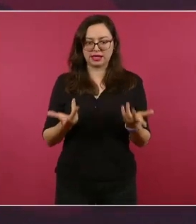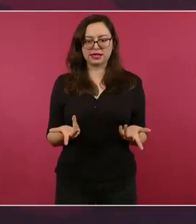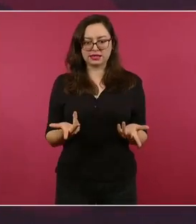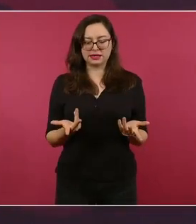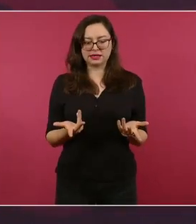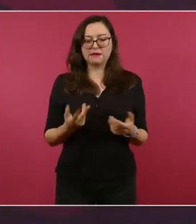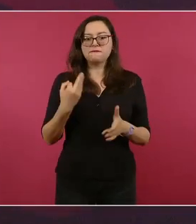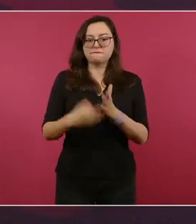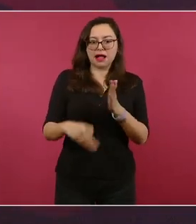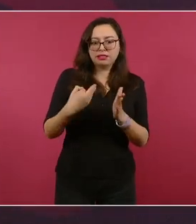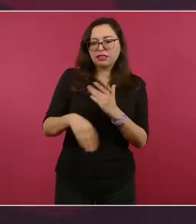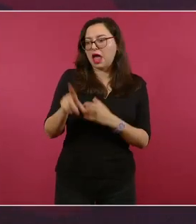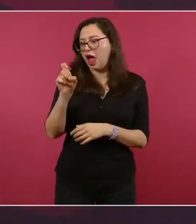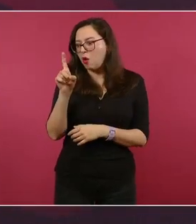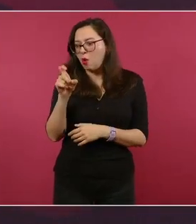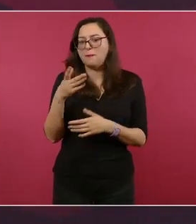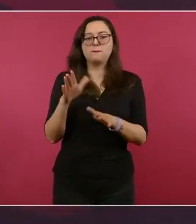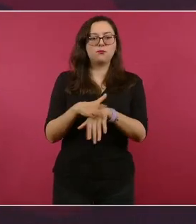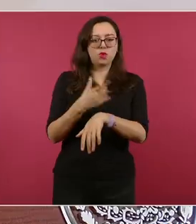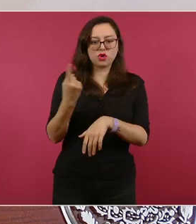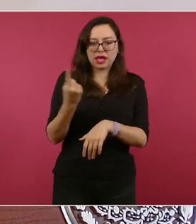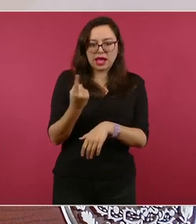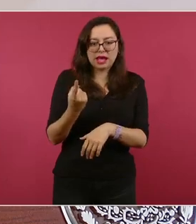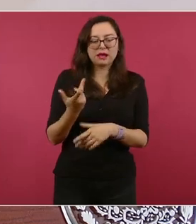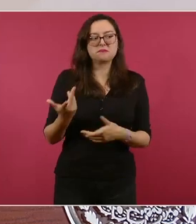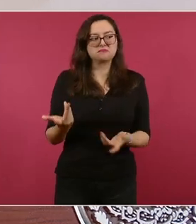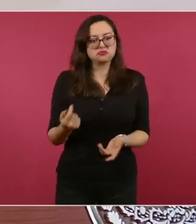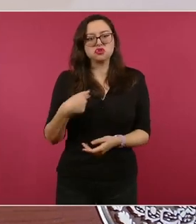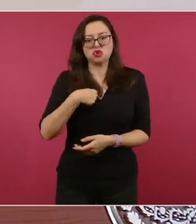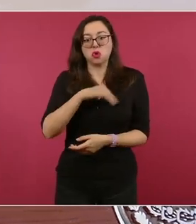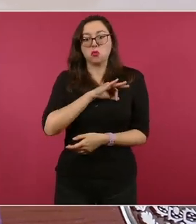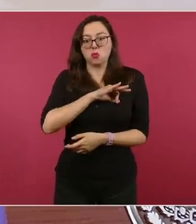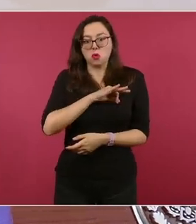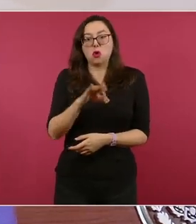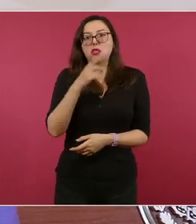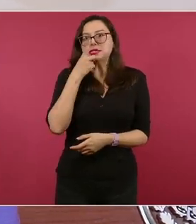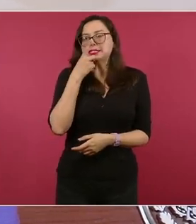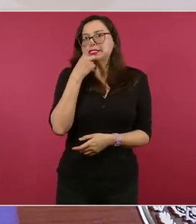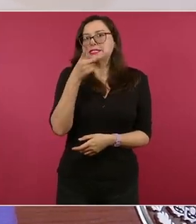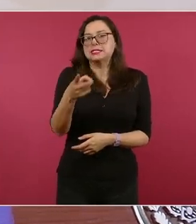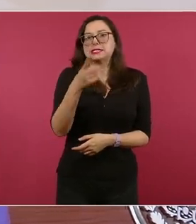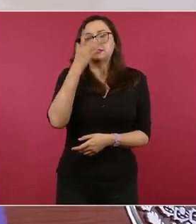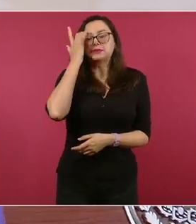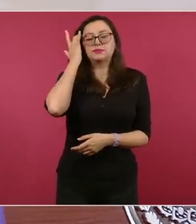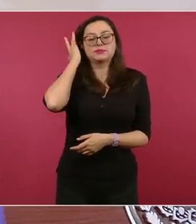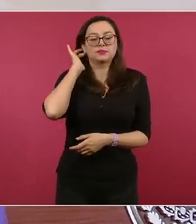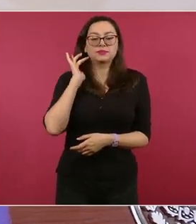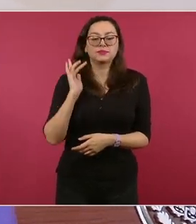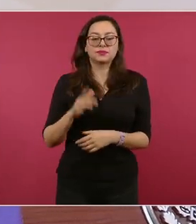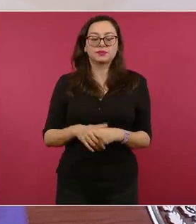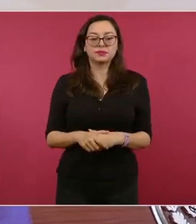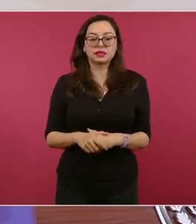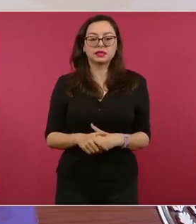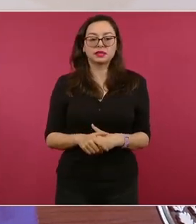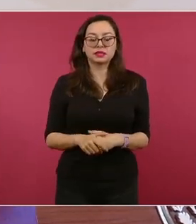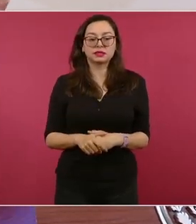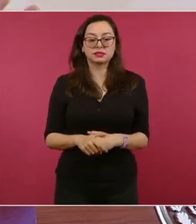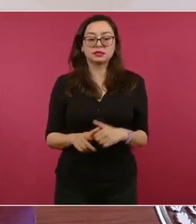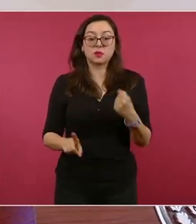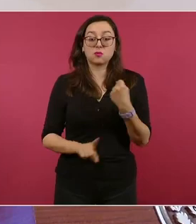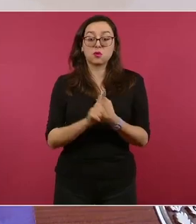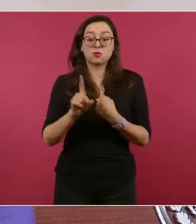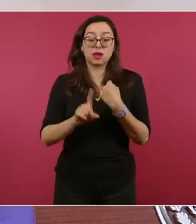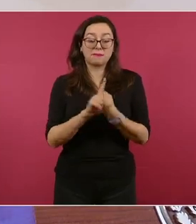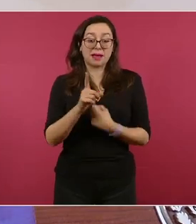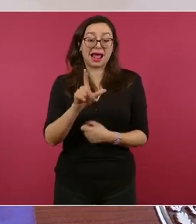de escasez de agua. Te puedo decir, imagínate el problema de agua en la